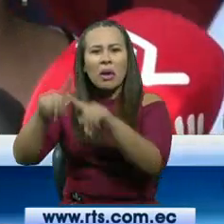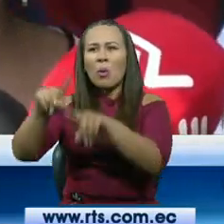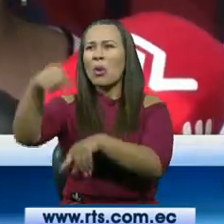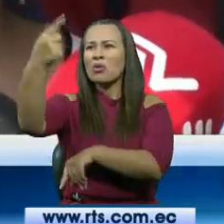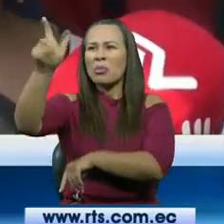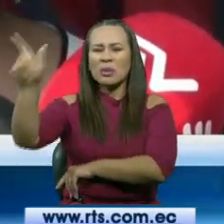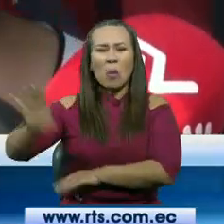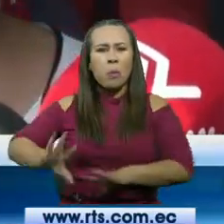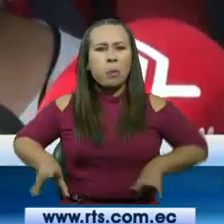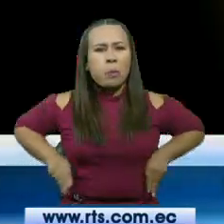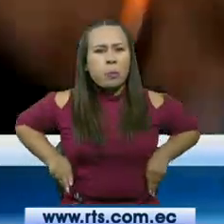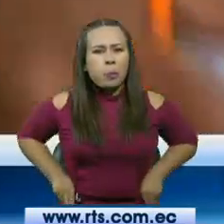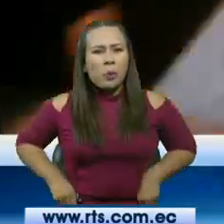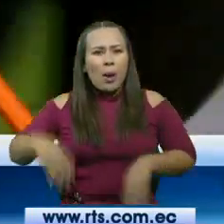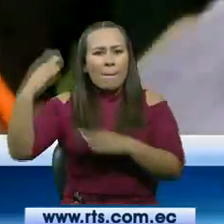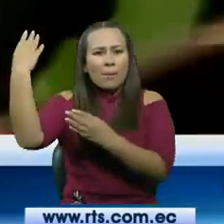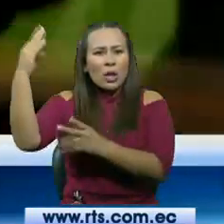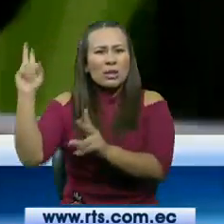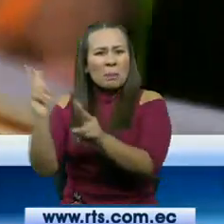lo más corrupto de la clase política.